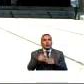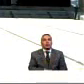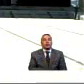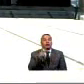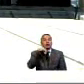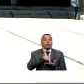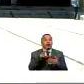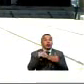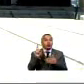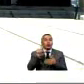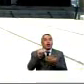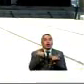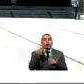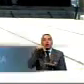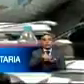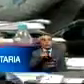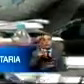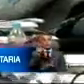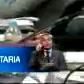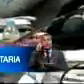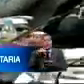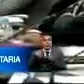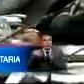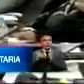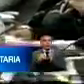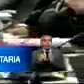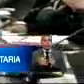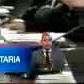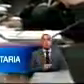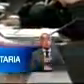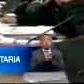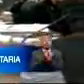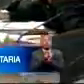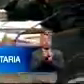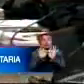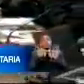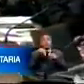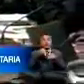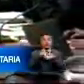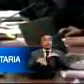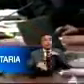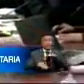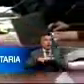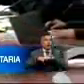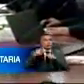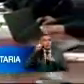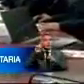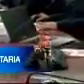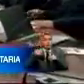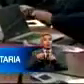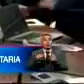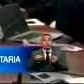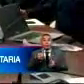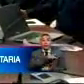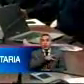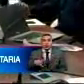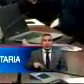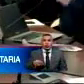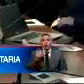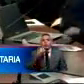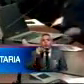de $2,000, sino de $2,500. Existe también una modificación, en cambio, en el techo para la deducción de gastos personales. ¿Cuál